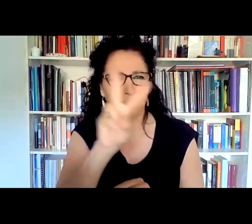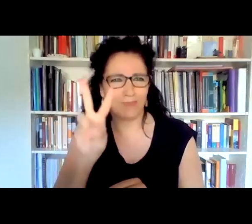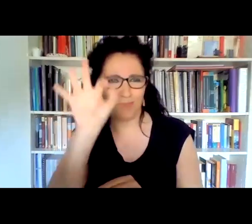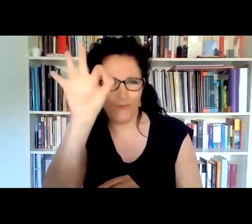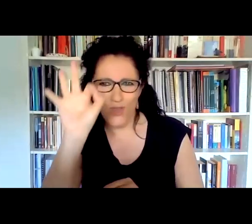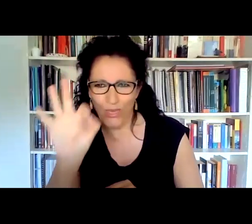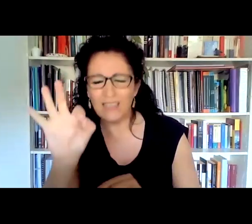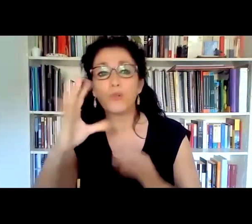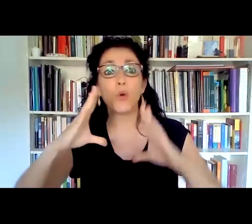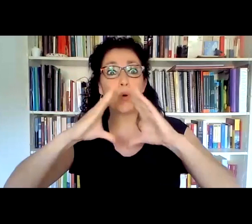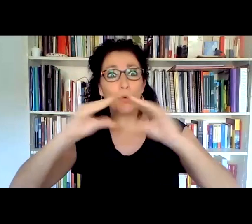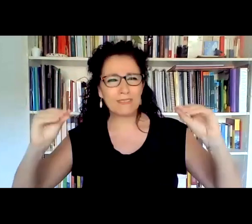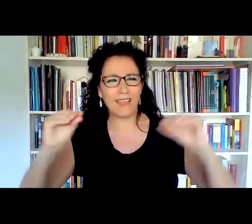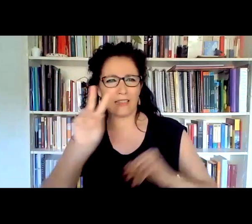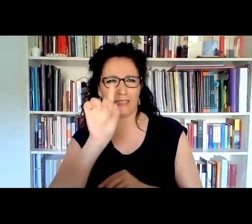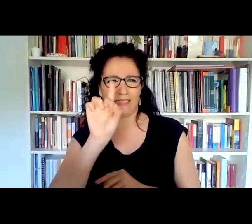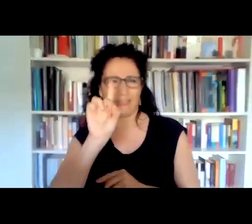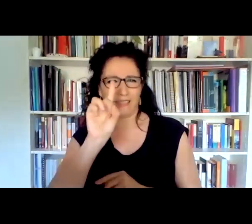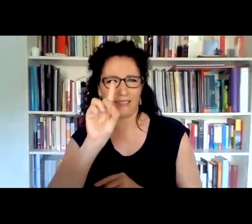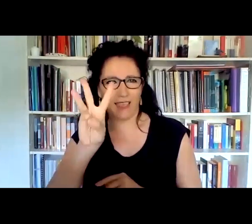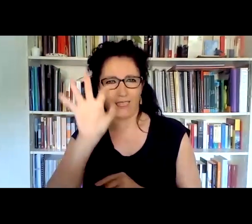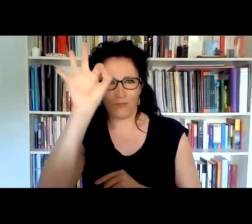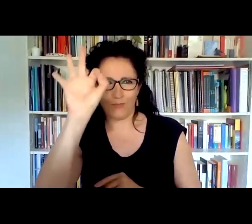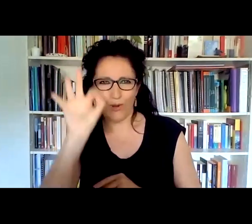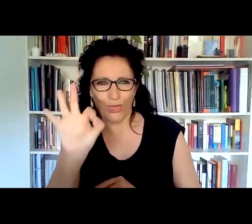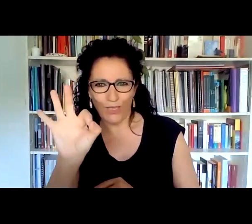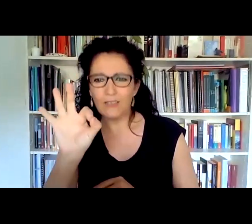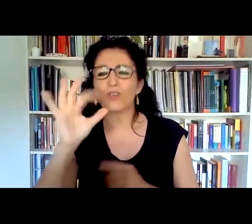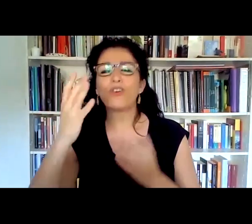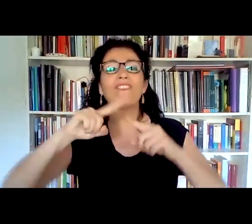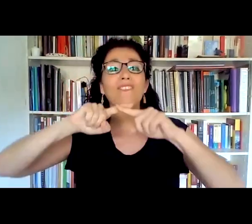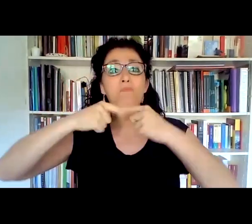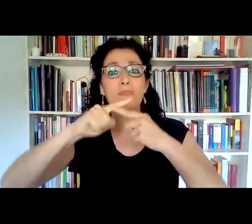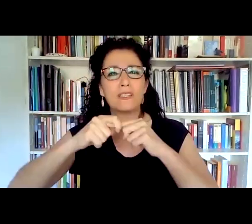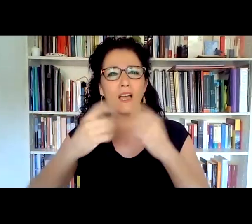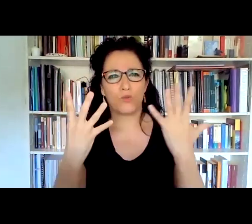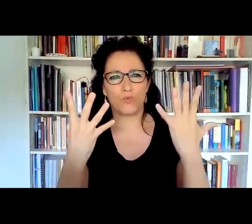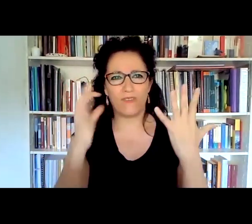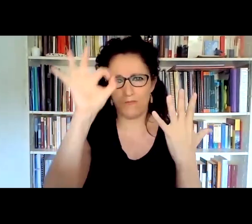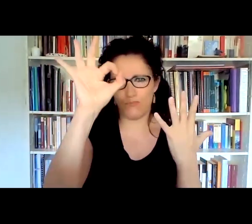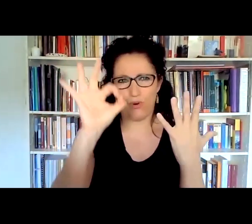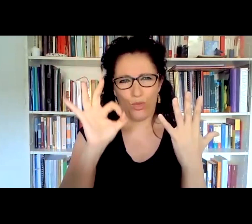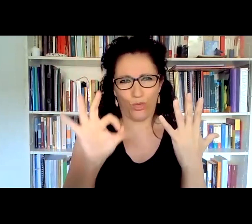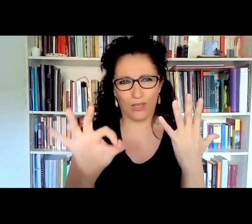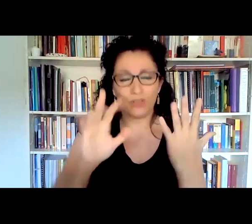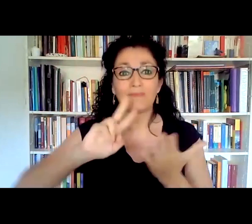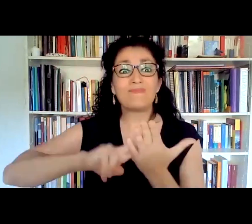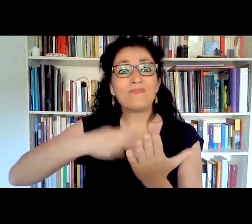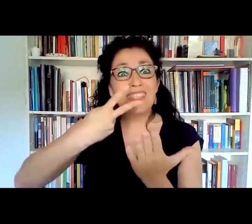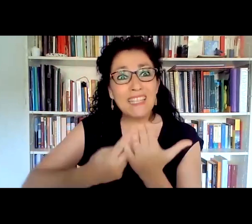no universitarios un 22%, universidades un 13%, familias